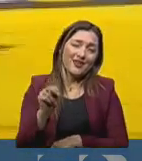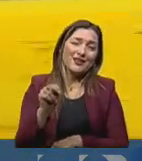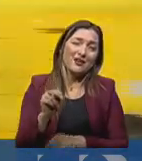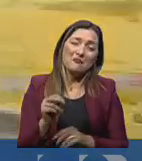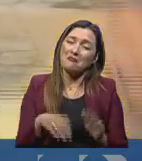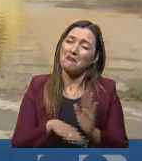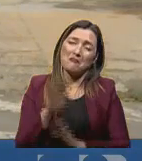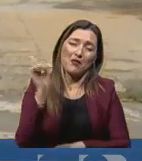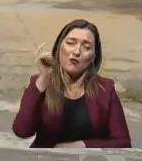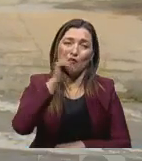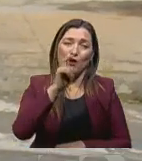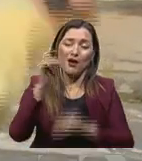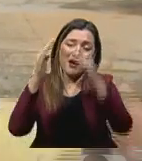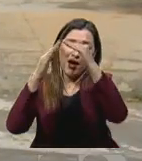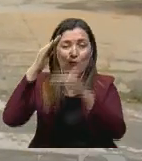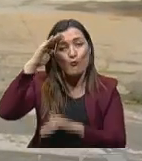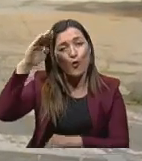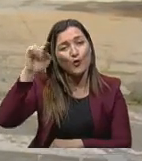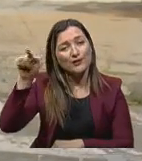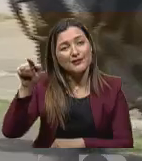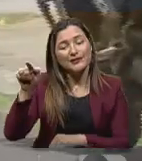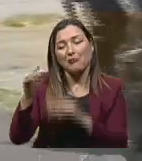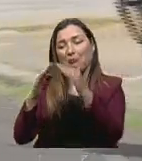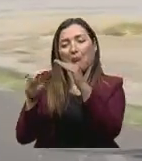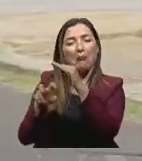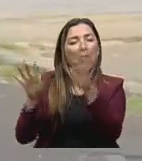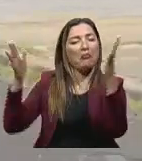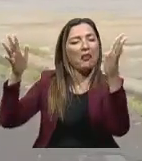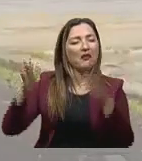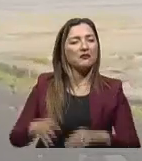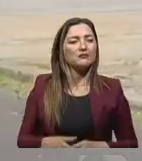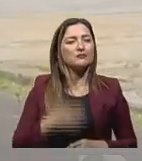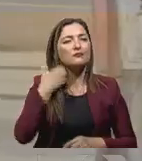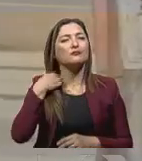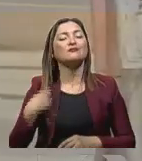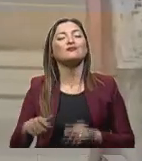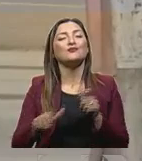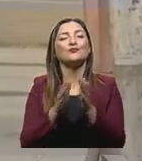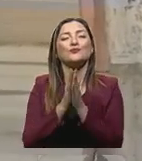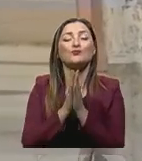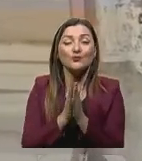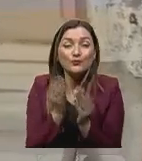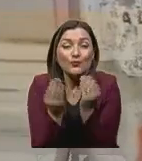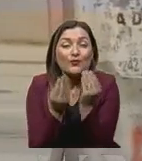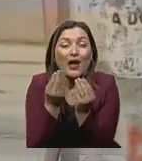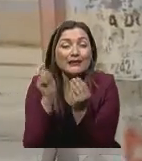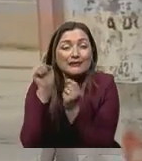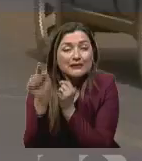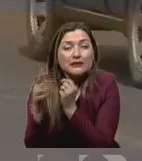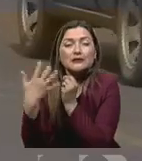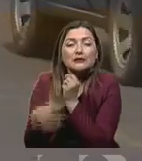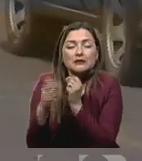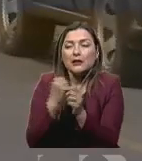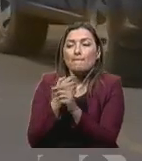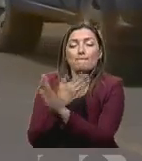más crítica todavía el un pc que está acá arriba está deshabilitado por ello los moradores de este sector piden que se realicen más acciones preventivas